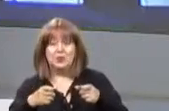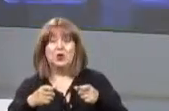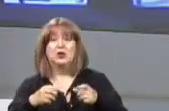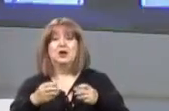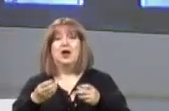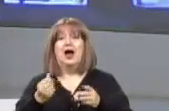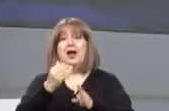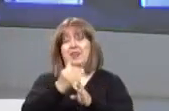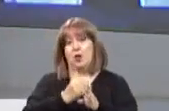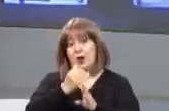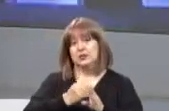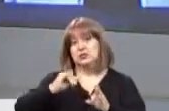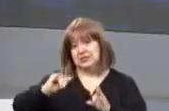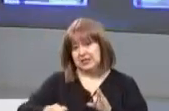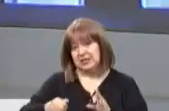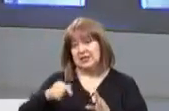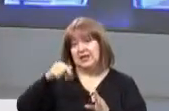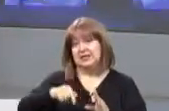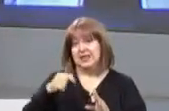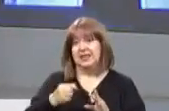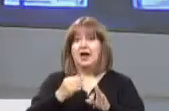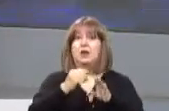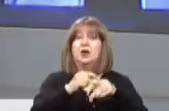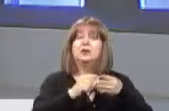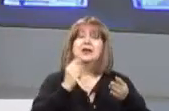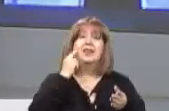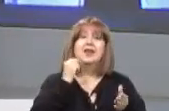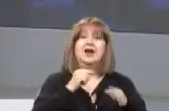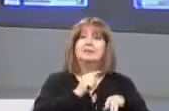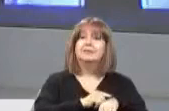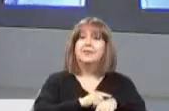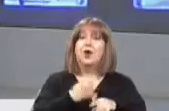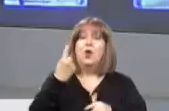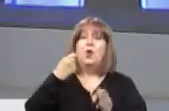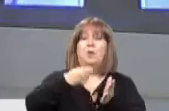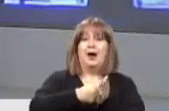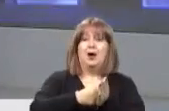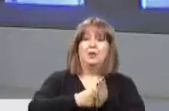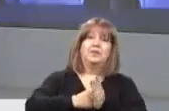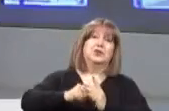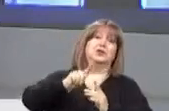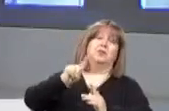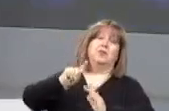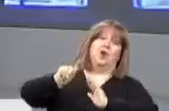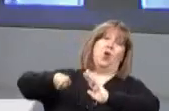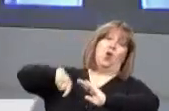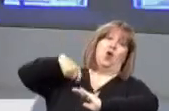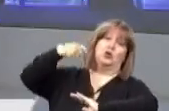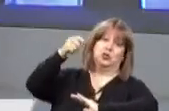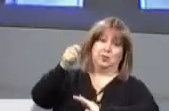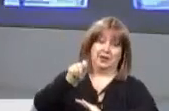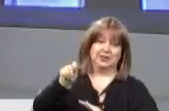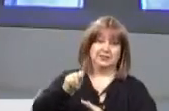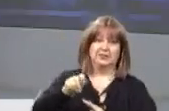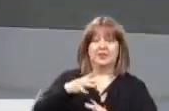que tenés con diferentes bancos. Bueno, vas ese día que ya cerró la tarjeta, claro. lo pagás en un pago y lo vas a pagar recién al otro mes, no el siguiente, uh-huh. sino el otro. Entonces le